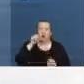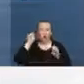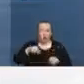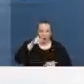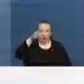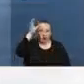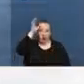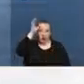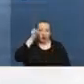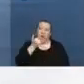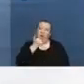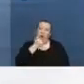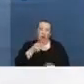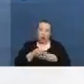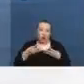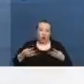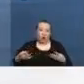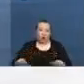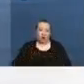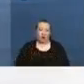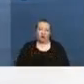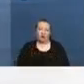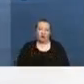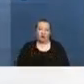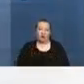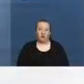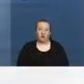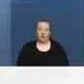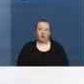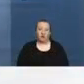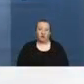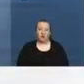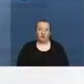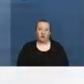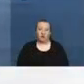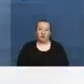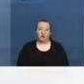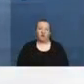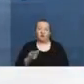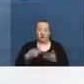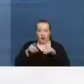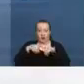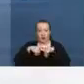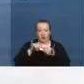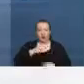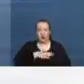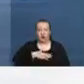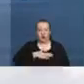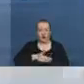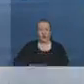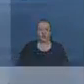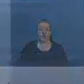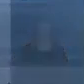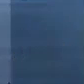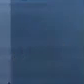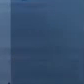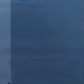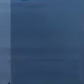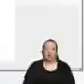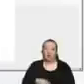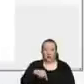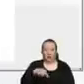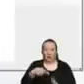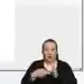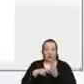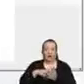así eso fue fue con una operación de inteligencia pero sigamos por favor con la sentencia si esto pasara la historia esta sentencia